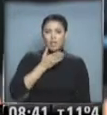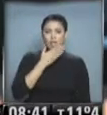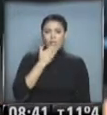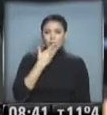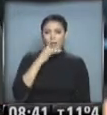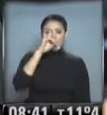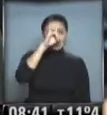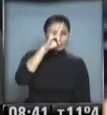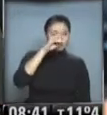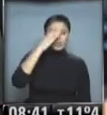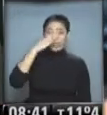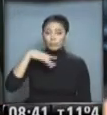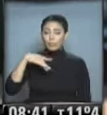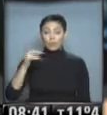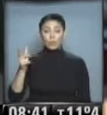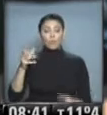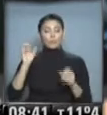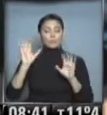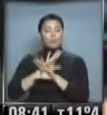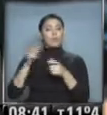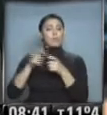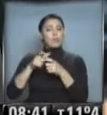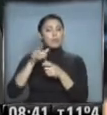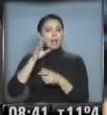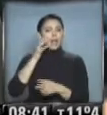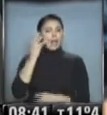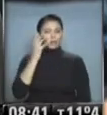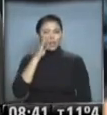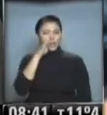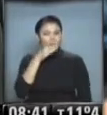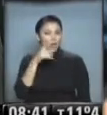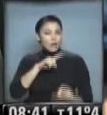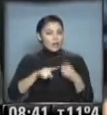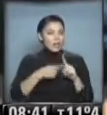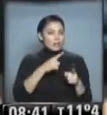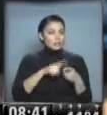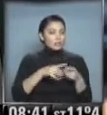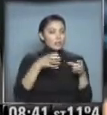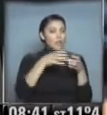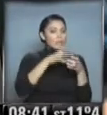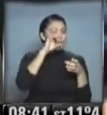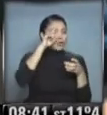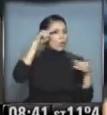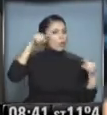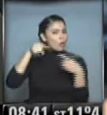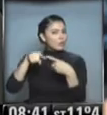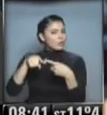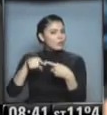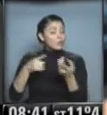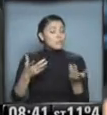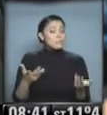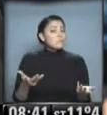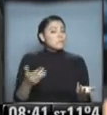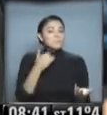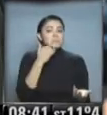después de Independiente y que justo llegue la película Gato Negro tendrá algo que ver con el destino de los rojos del último tiempo. No